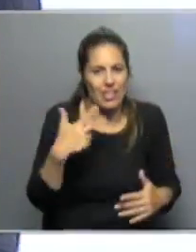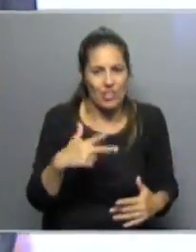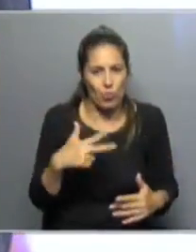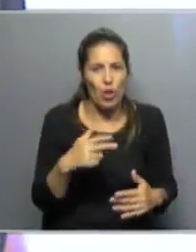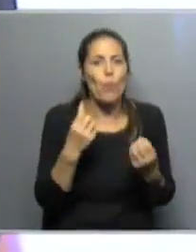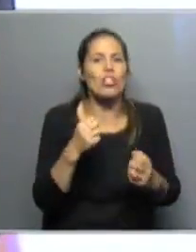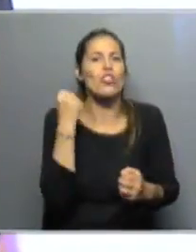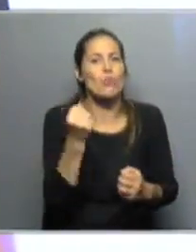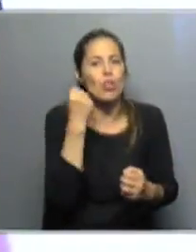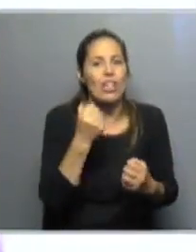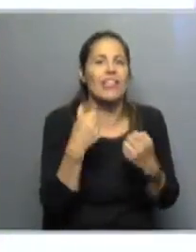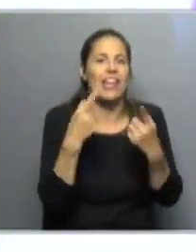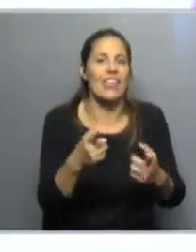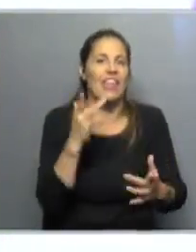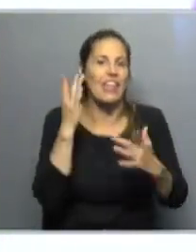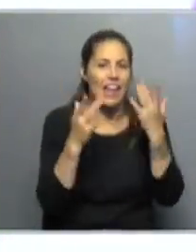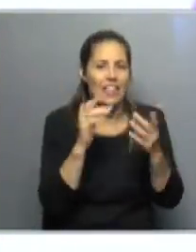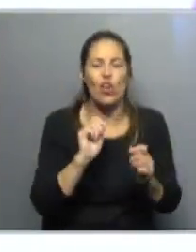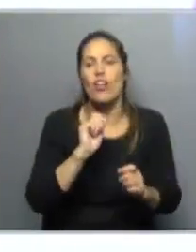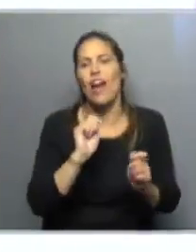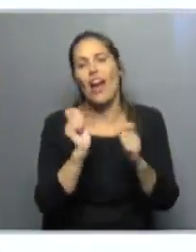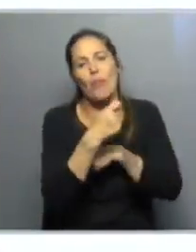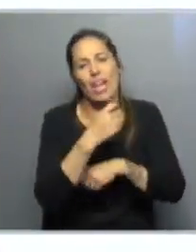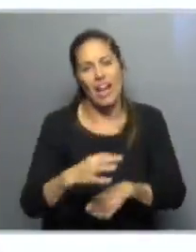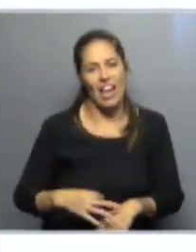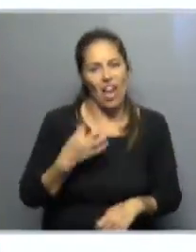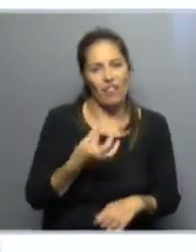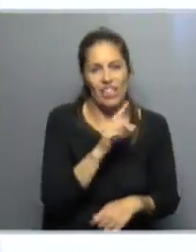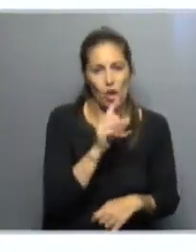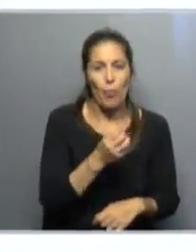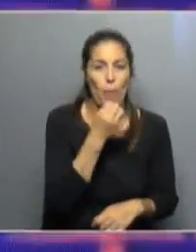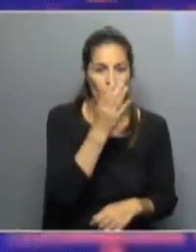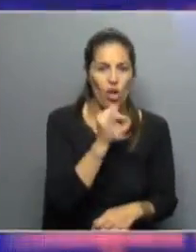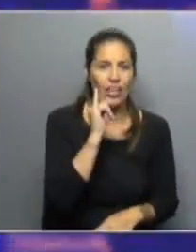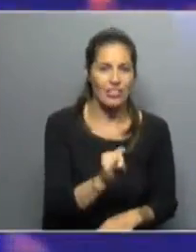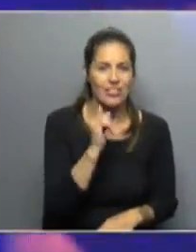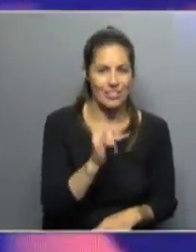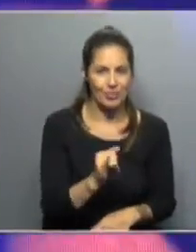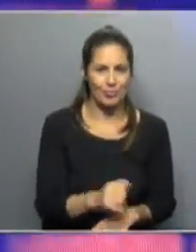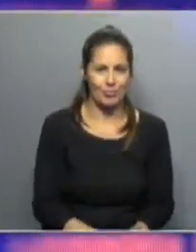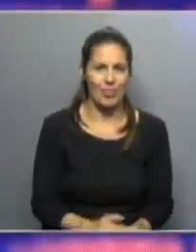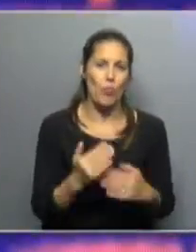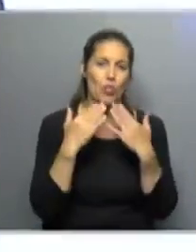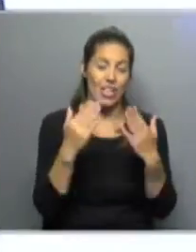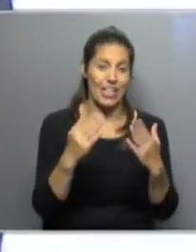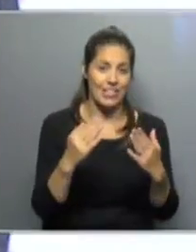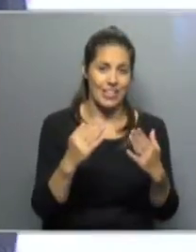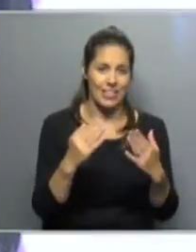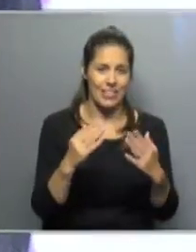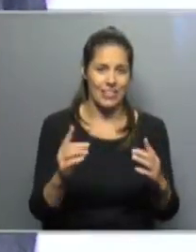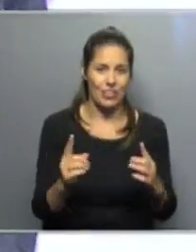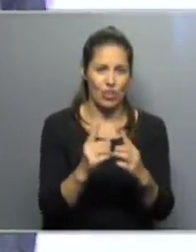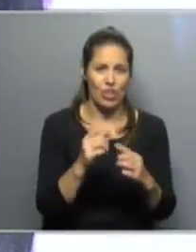que reciba el arte. No le va a cambiar la vida, pero se la va a mejorar. Eso sin dudas. Gracias, Carlos. Nos encontramos por los